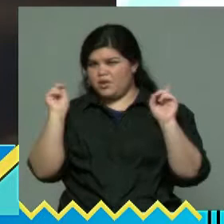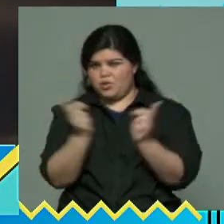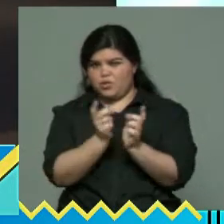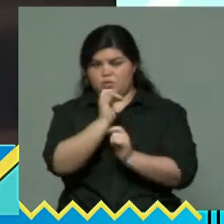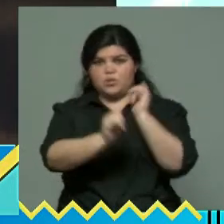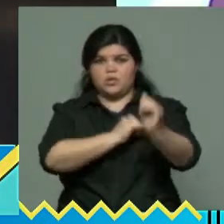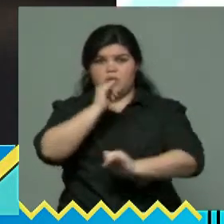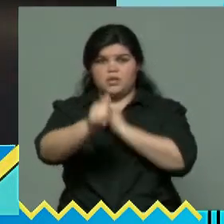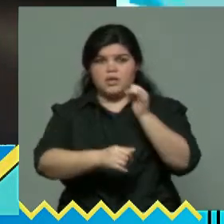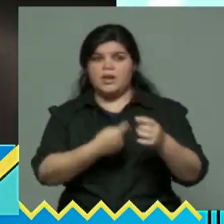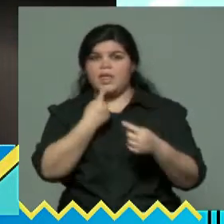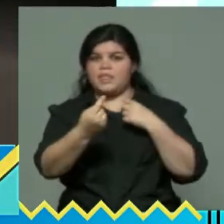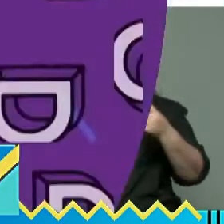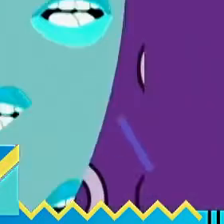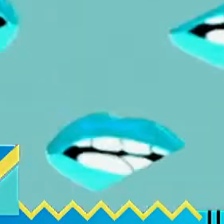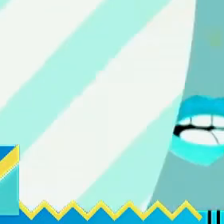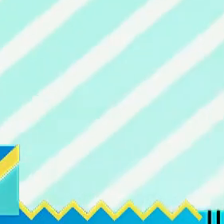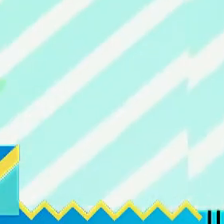la entrevista de recién,